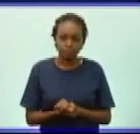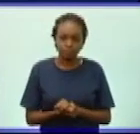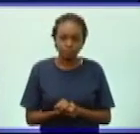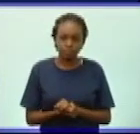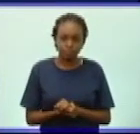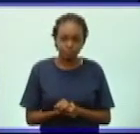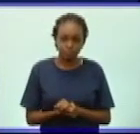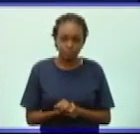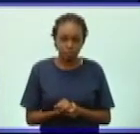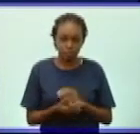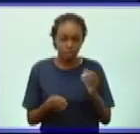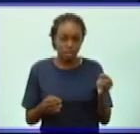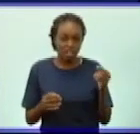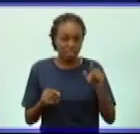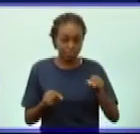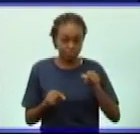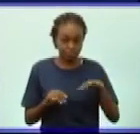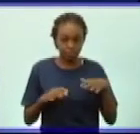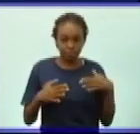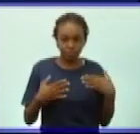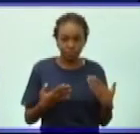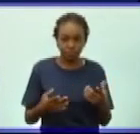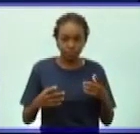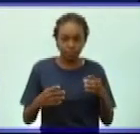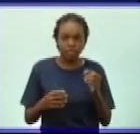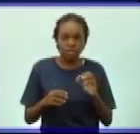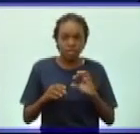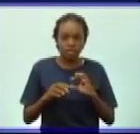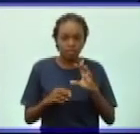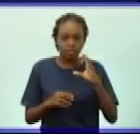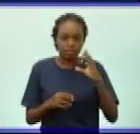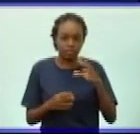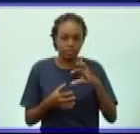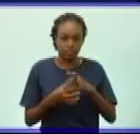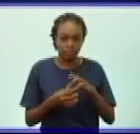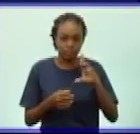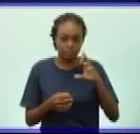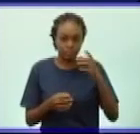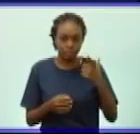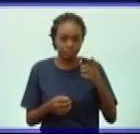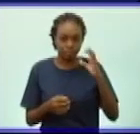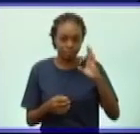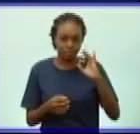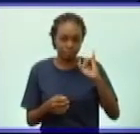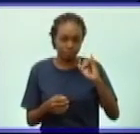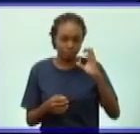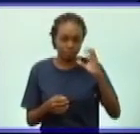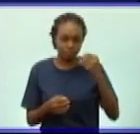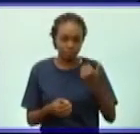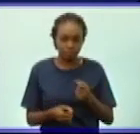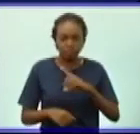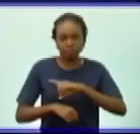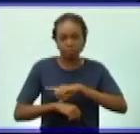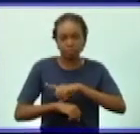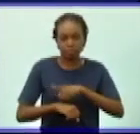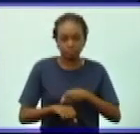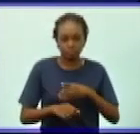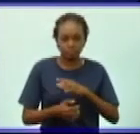con estos valores obtenidos una gráfica de posición en función del tiempo.